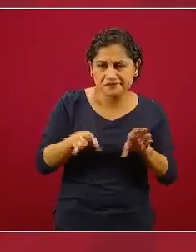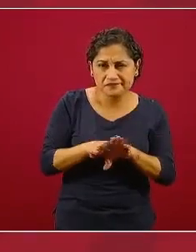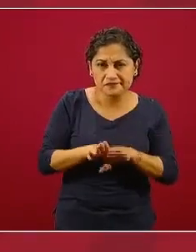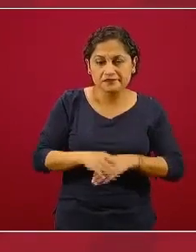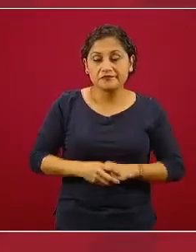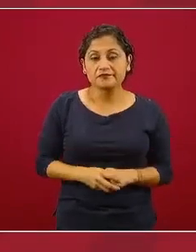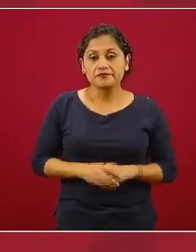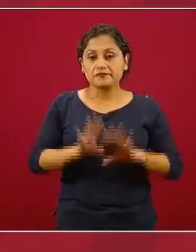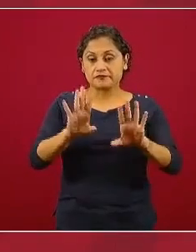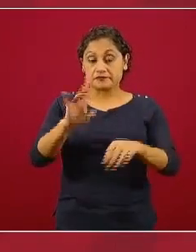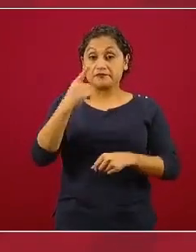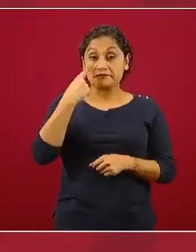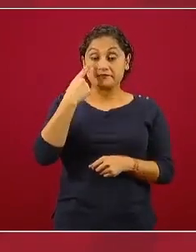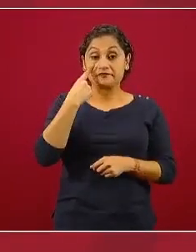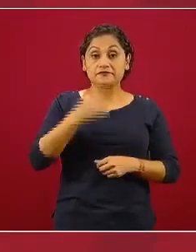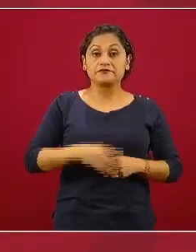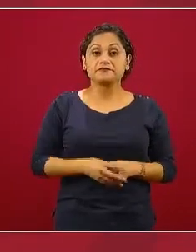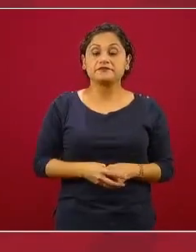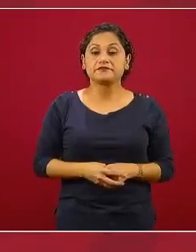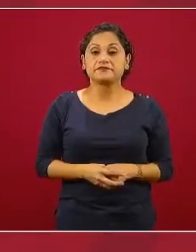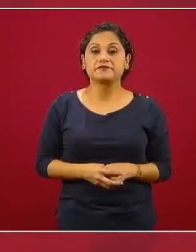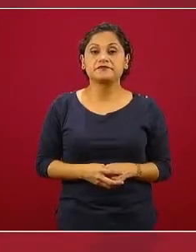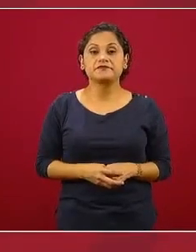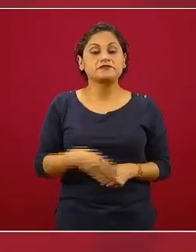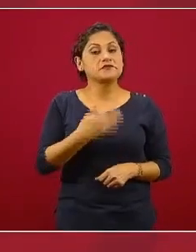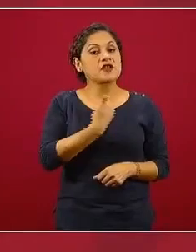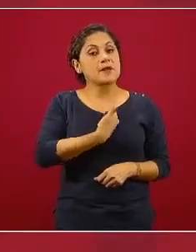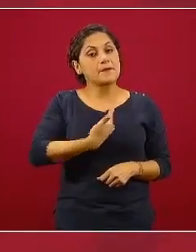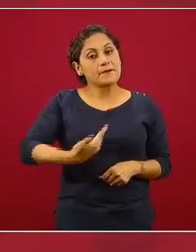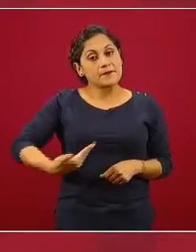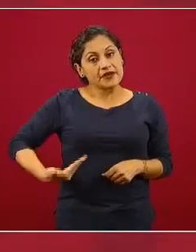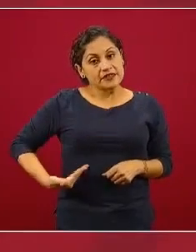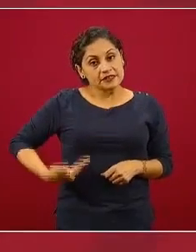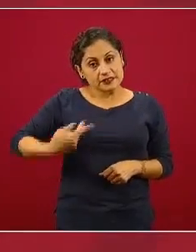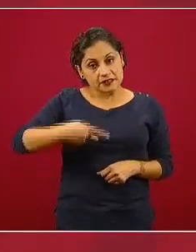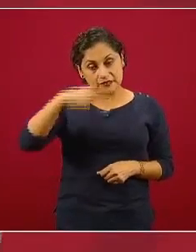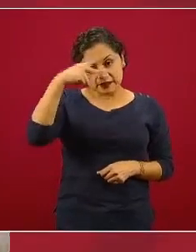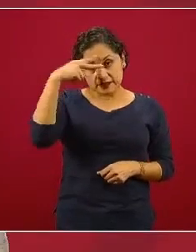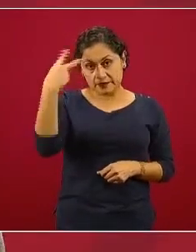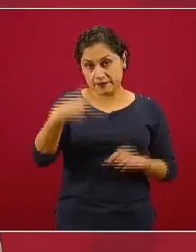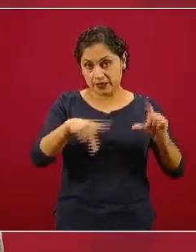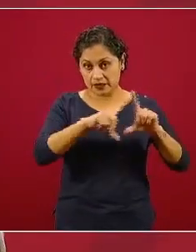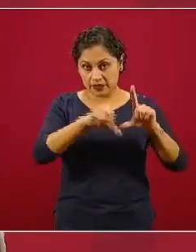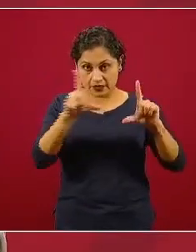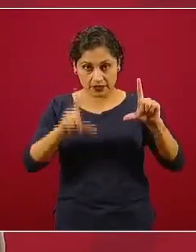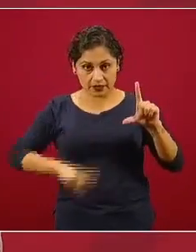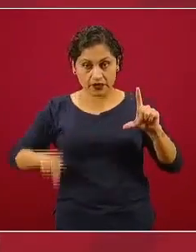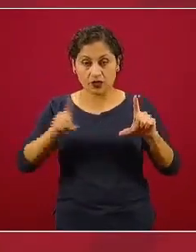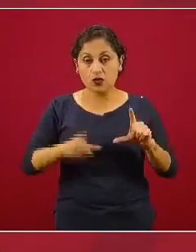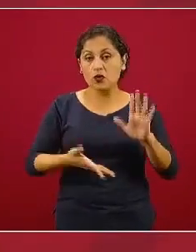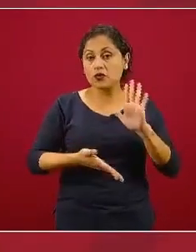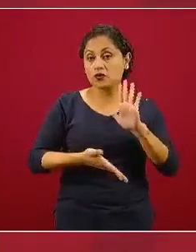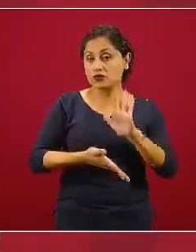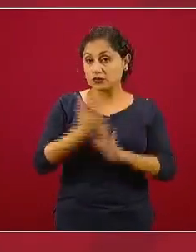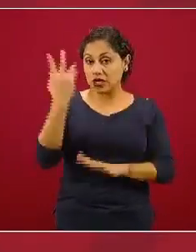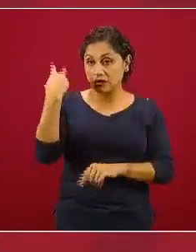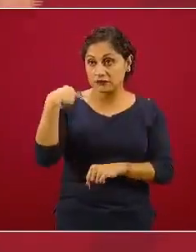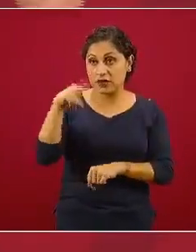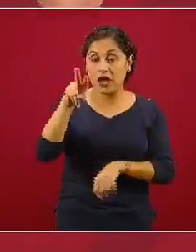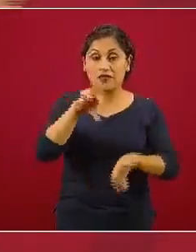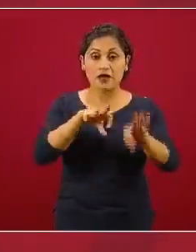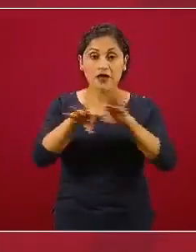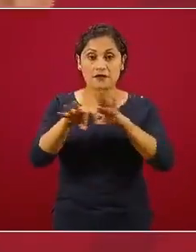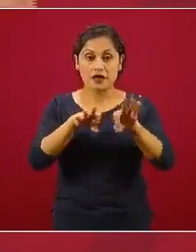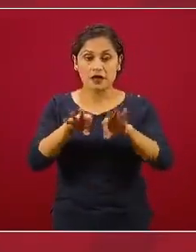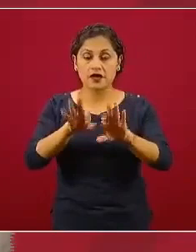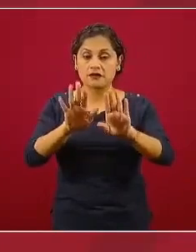idea general, ¿por qué el presidente de la República debe salir a trabajar? Le voy a explicar